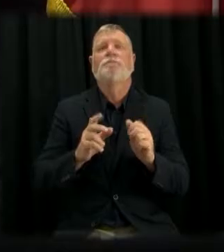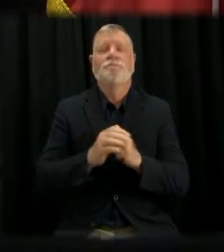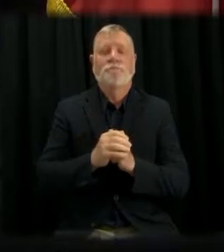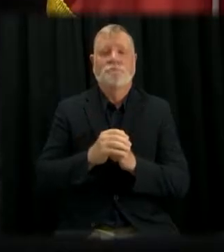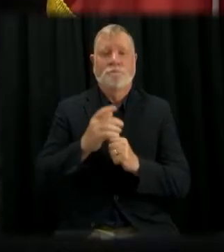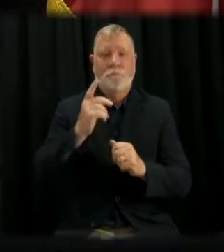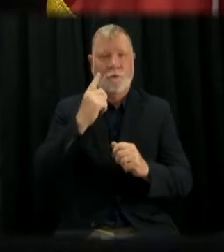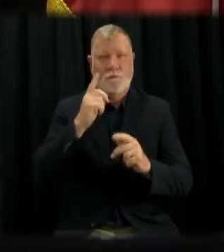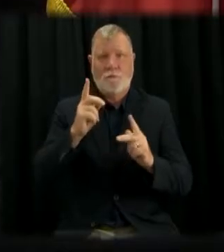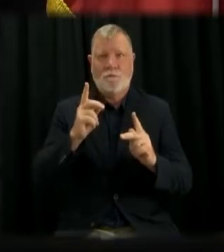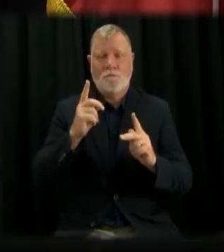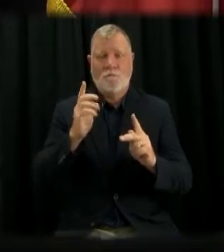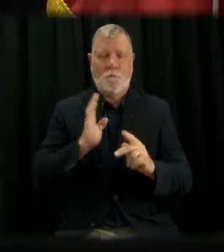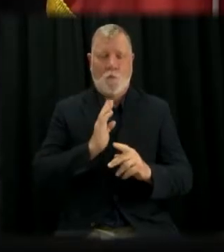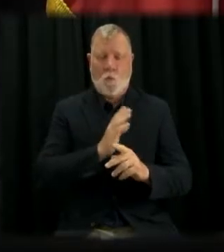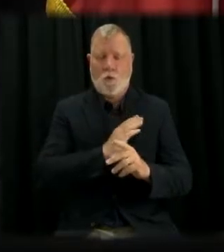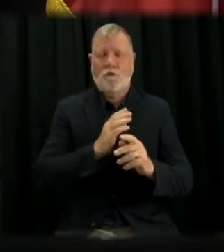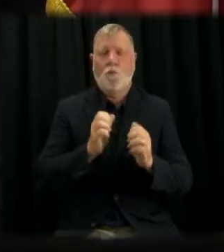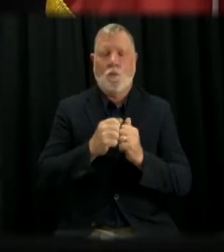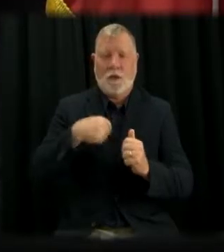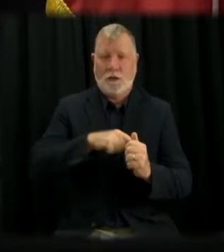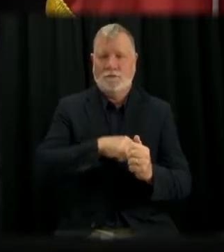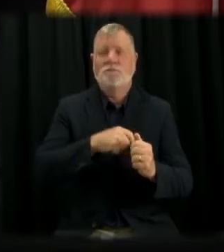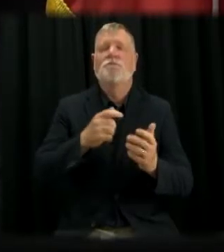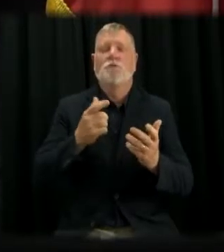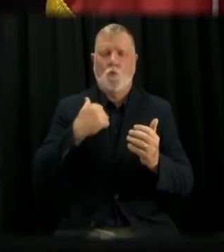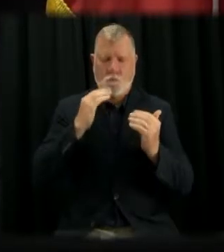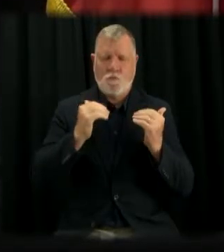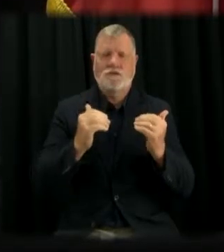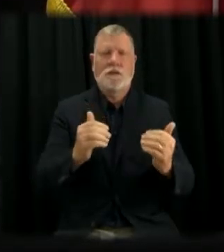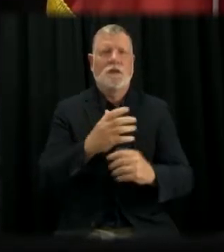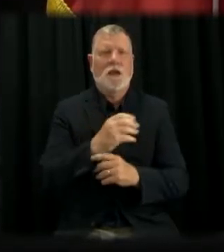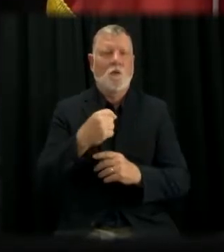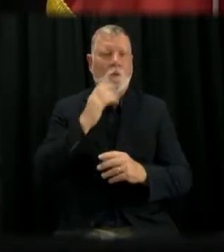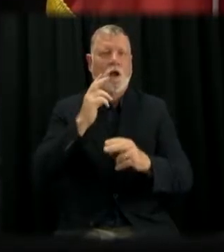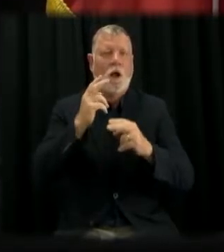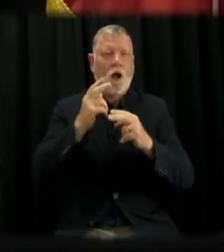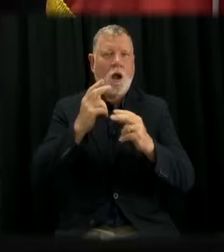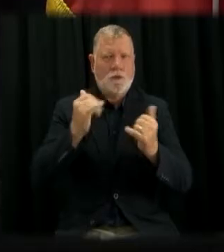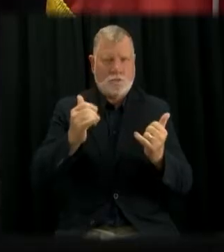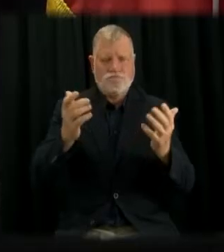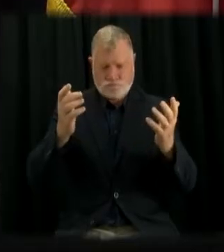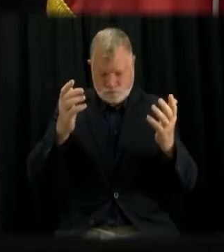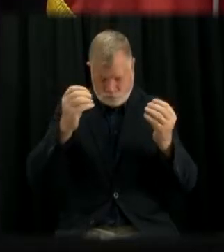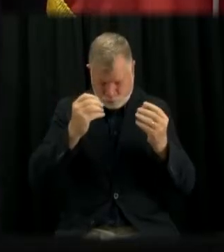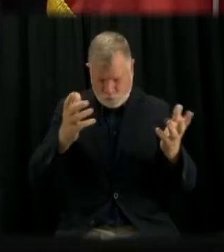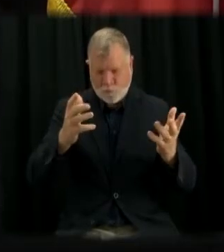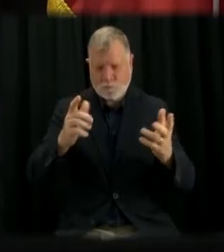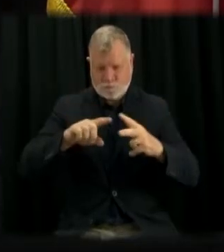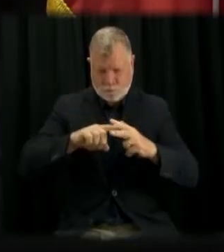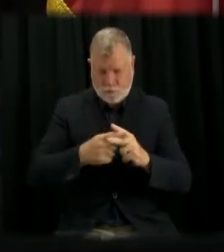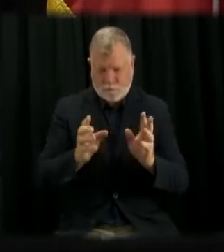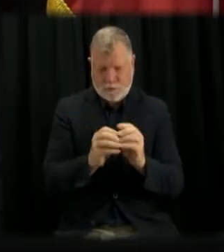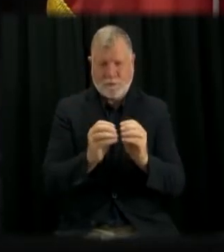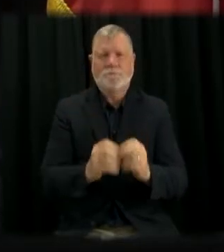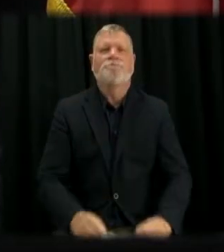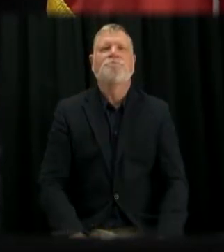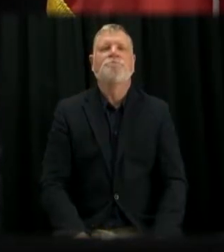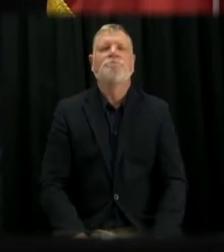mayoría de los miembros que votan con nosotros hoy. Así que vamos a comenzar. Quisiera llamar a la reunión para